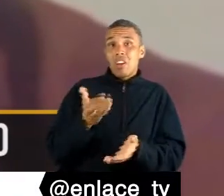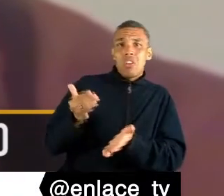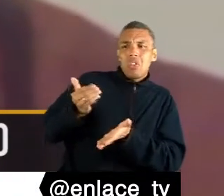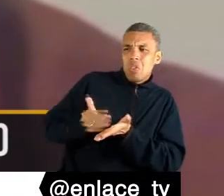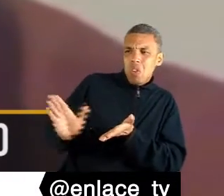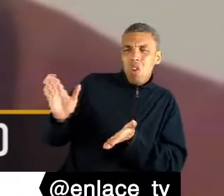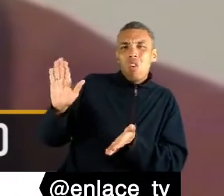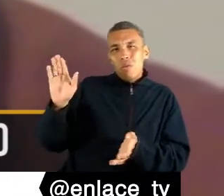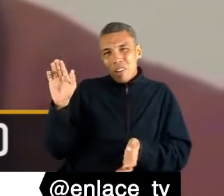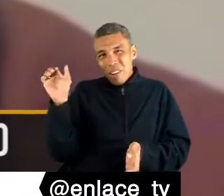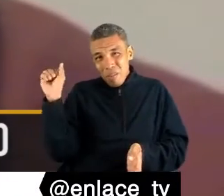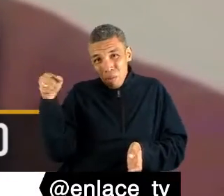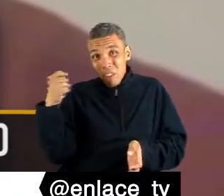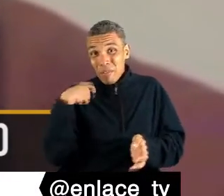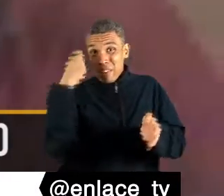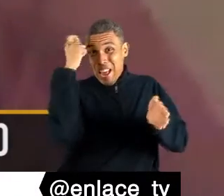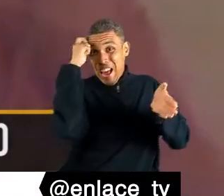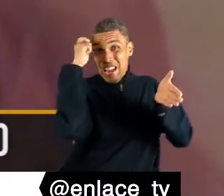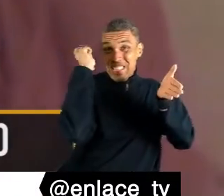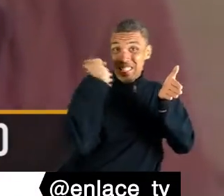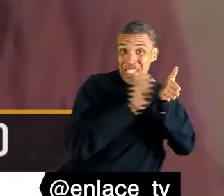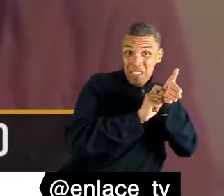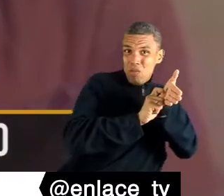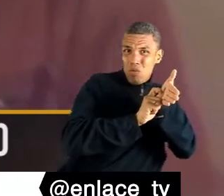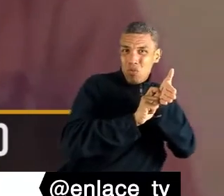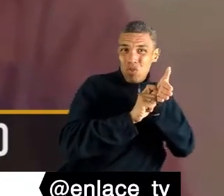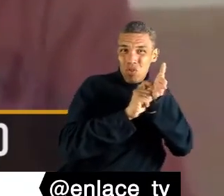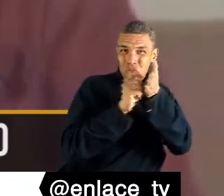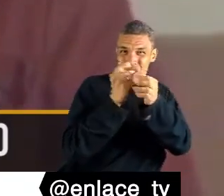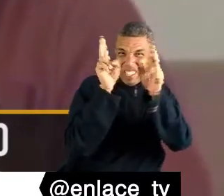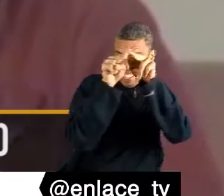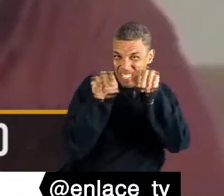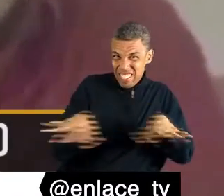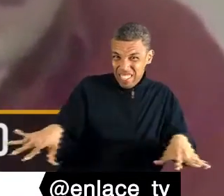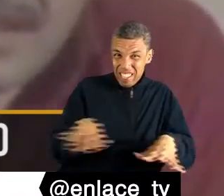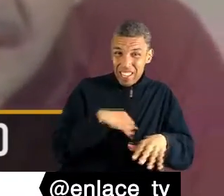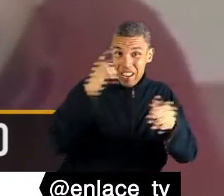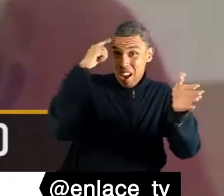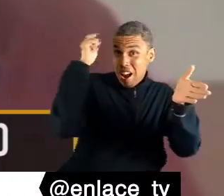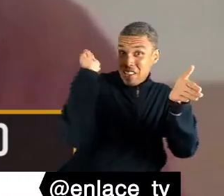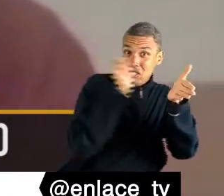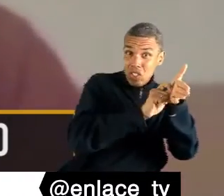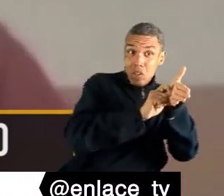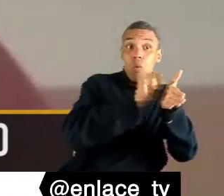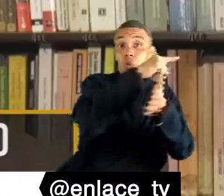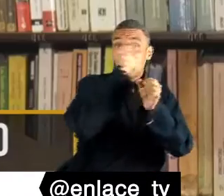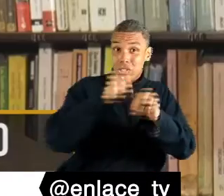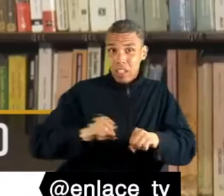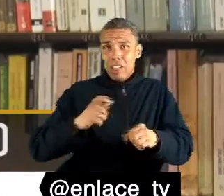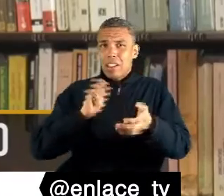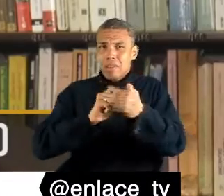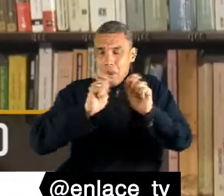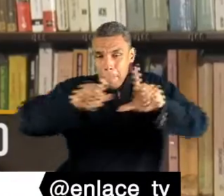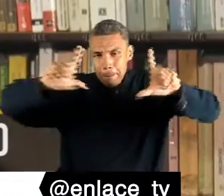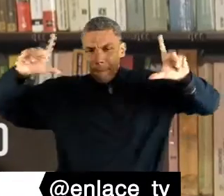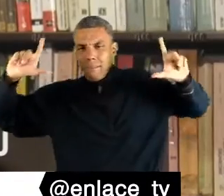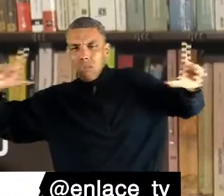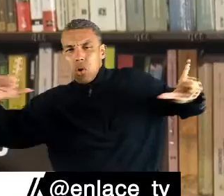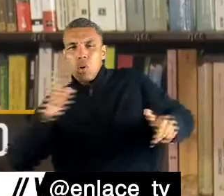se puede acudir a él. Sin embargo, también, por ejemplo, en nuestra ciudad, las bibliotecas que